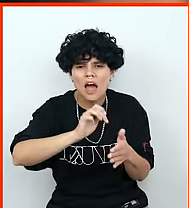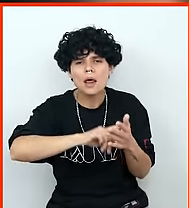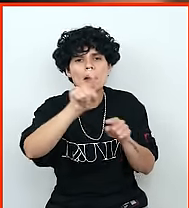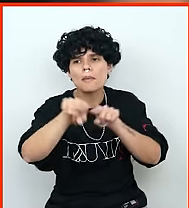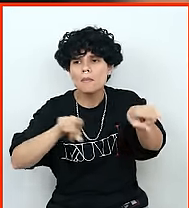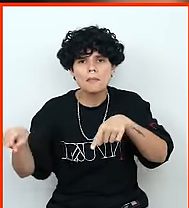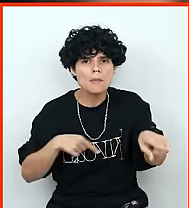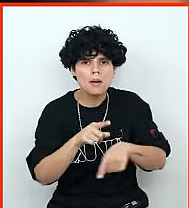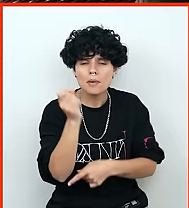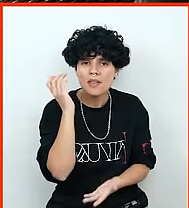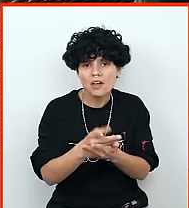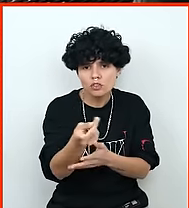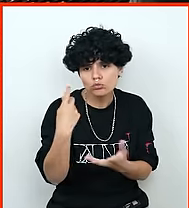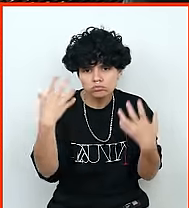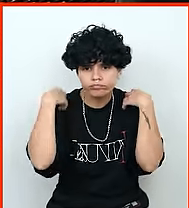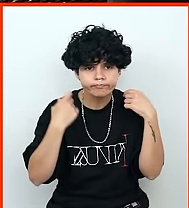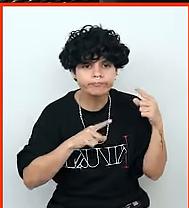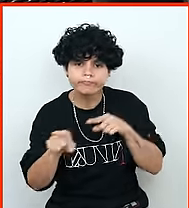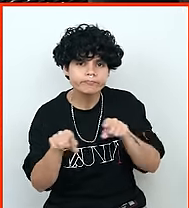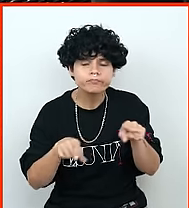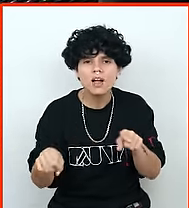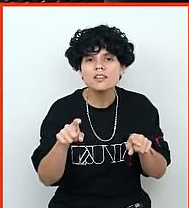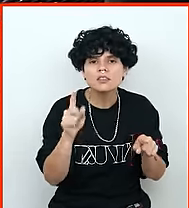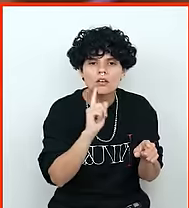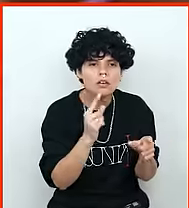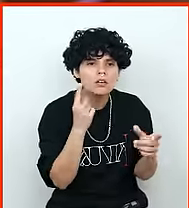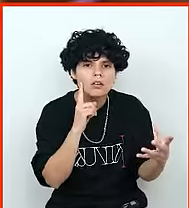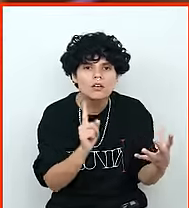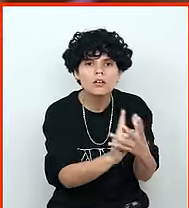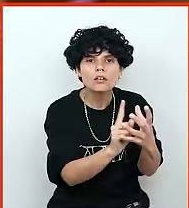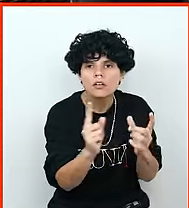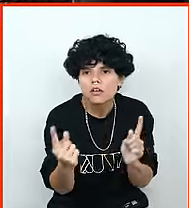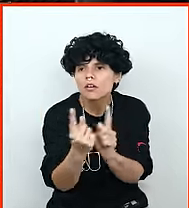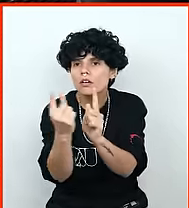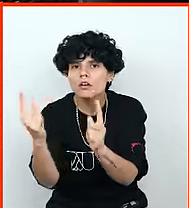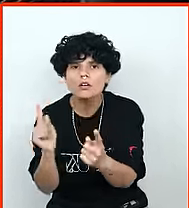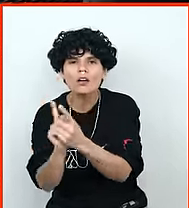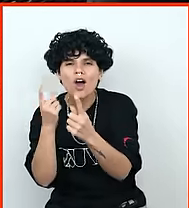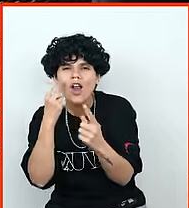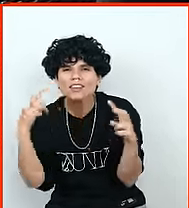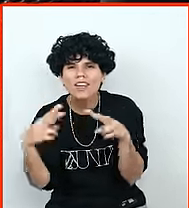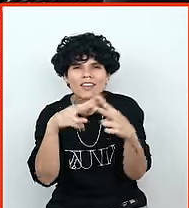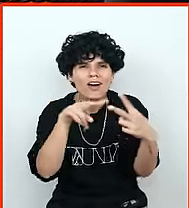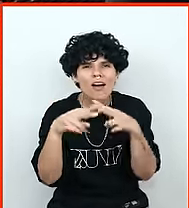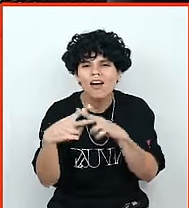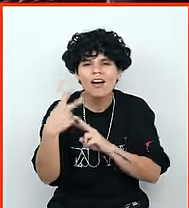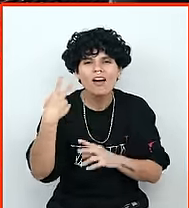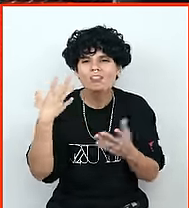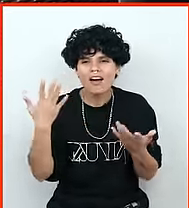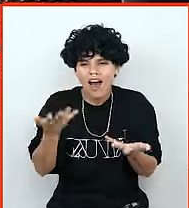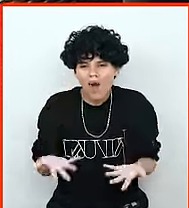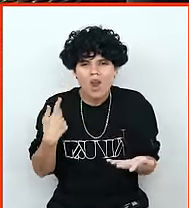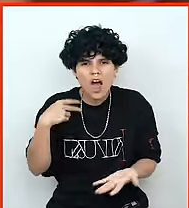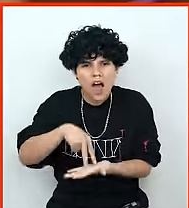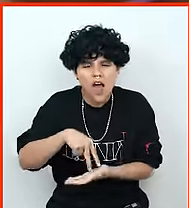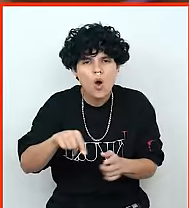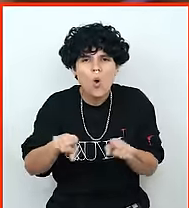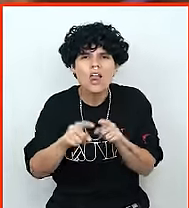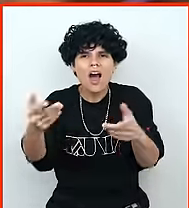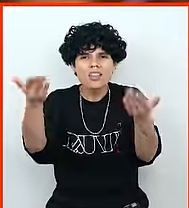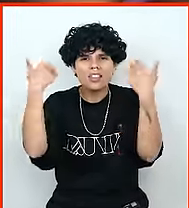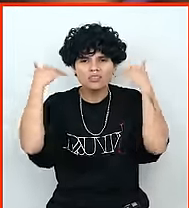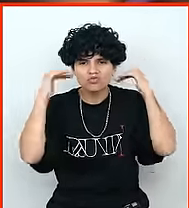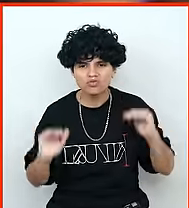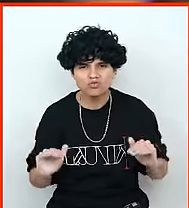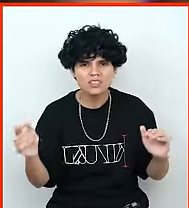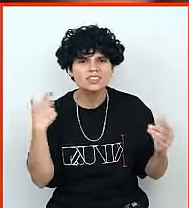ahí. Como las vueltas de la vida. Entonces, tú ibas conociendo a todos los cabros, todos los que suenan hoy en día, todos los que existen. Nos vimos desde cabros chicos